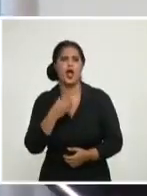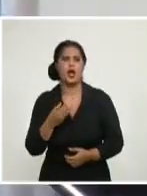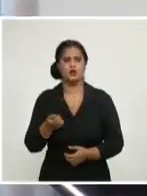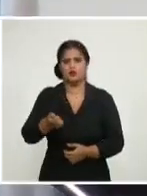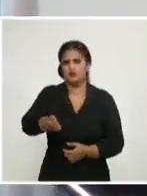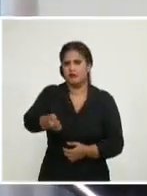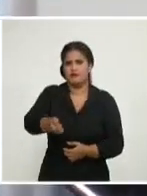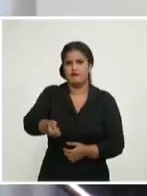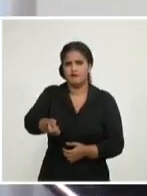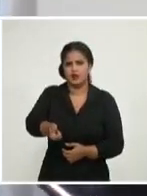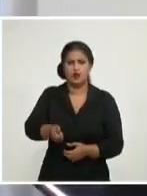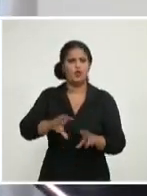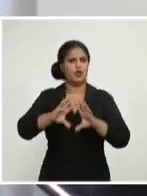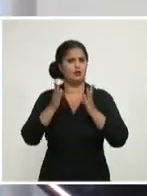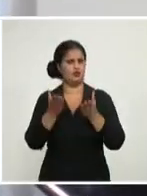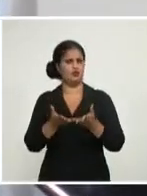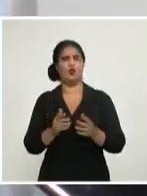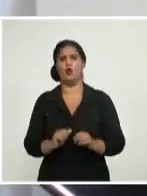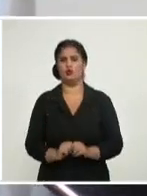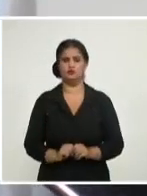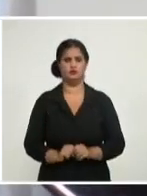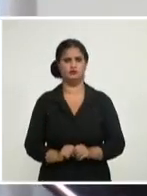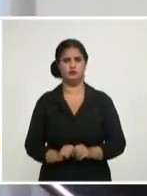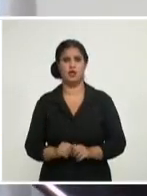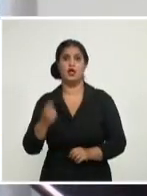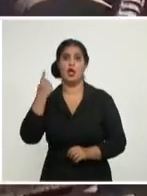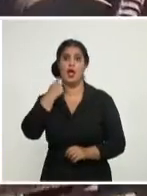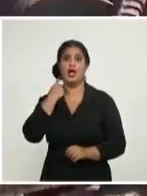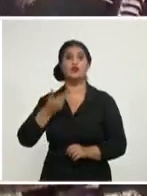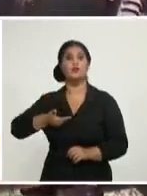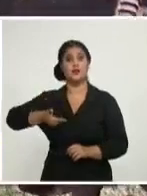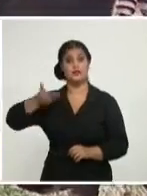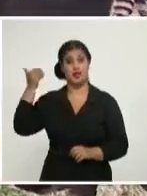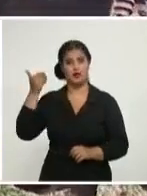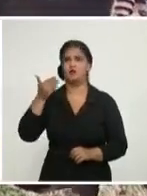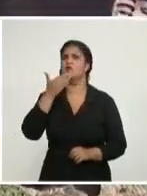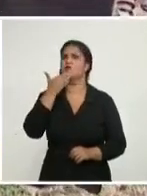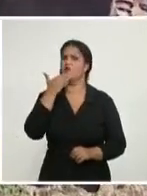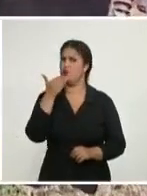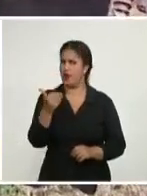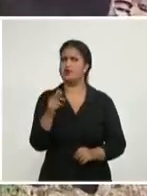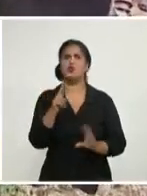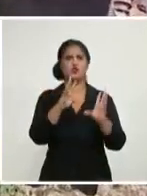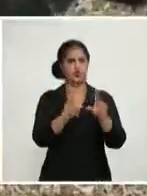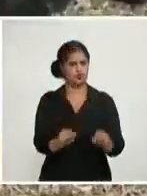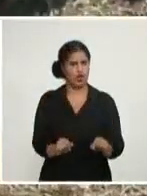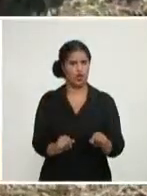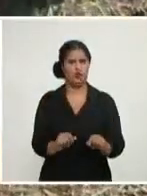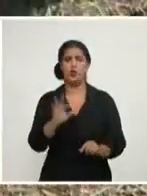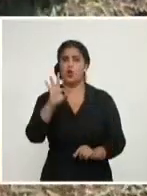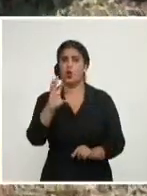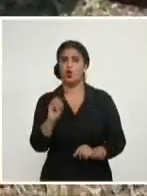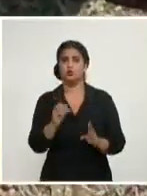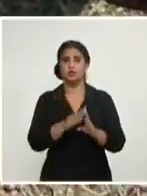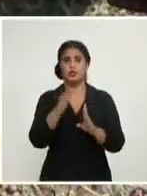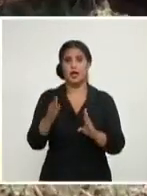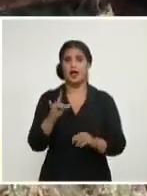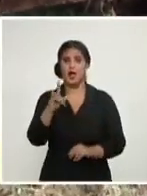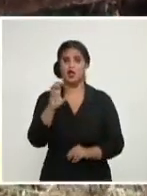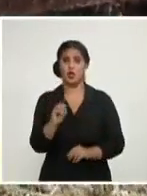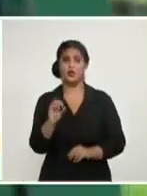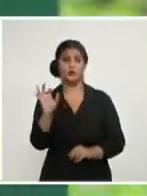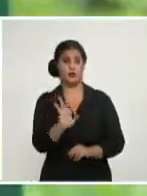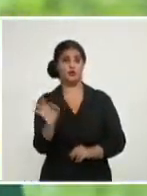En el caso del tri, el año pasado tuvo una alta eficacia. Estamos hablando entre un 80 y un 90%.